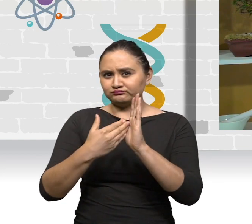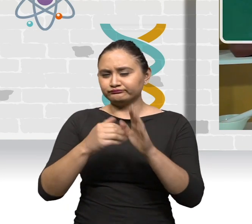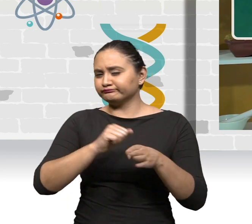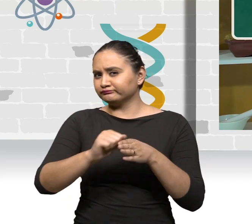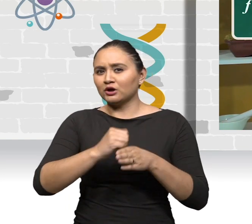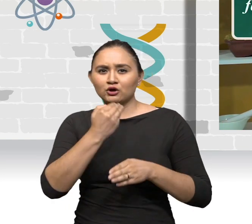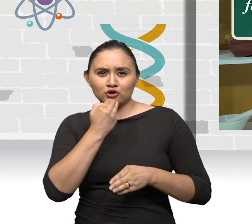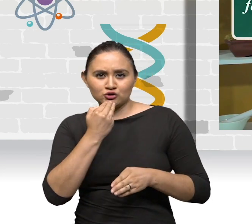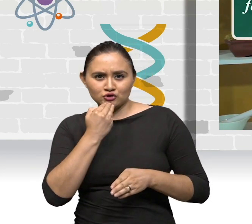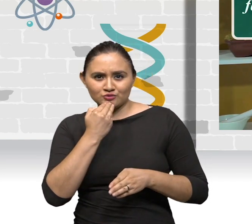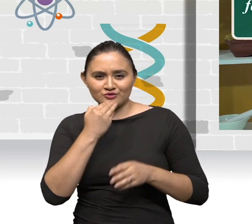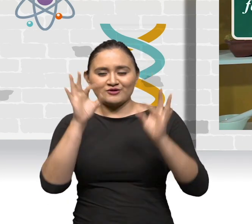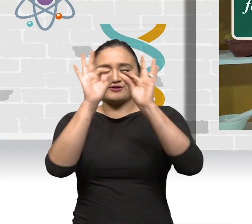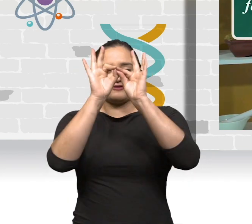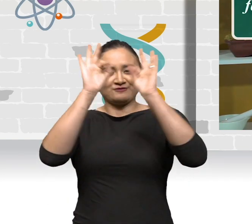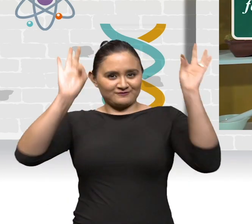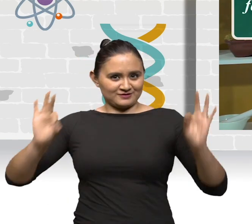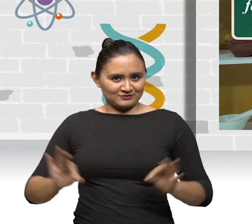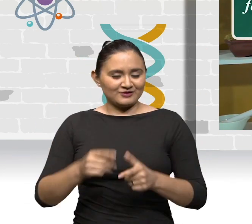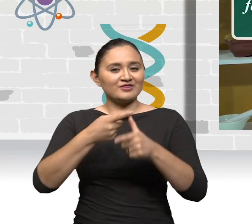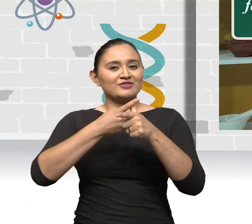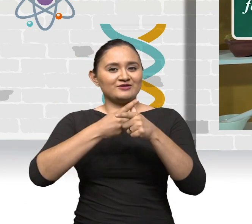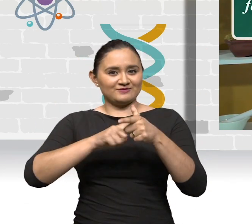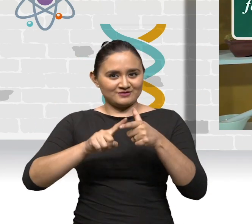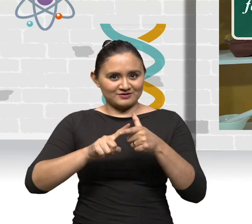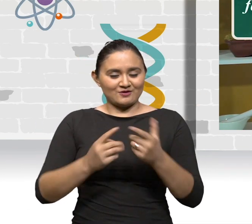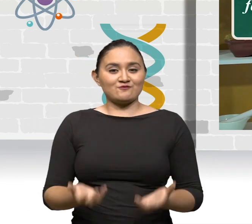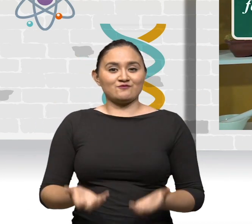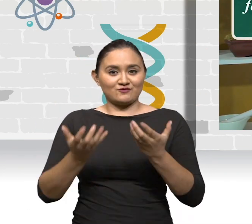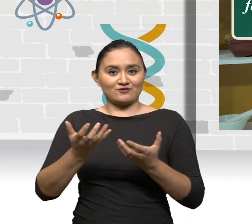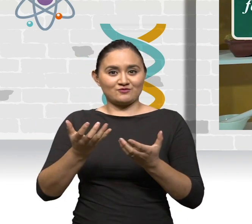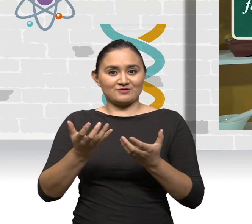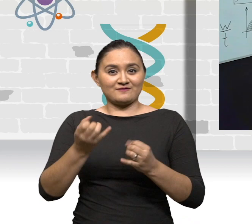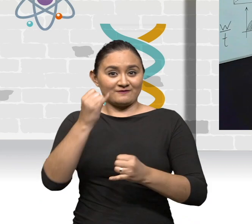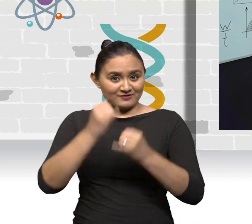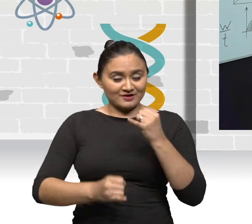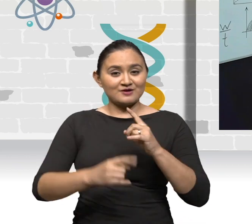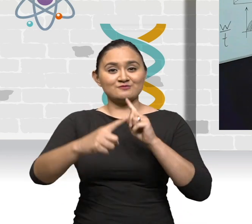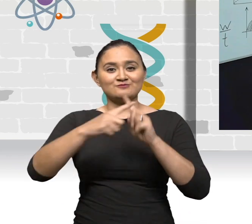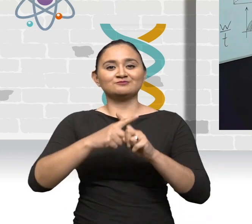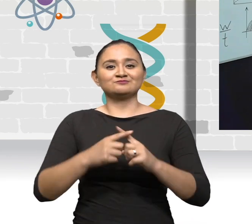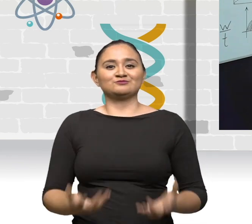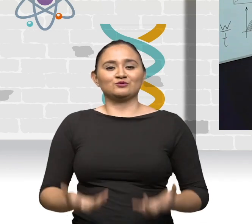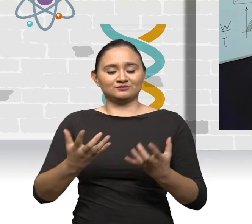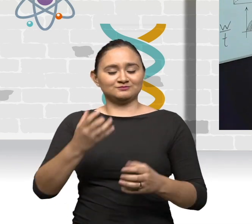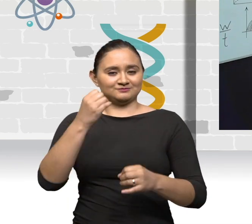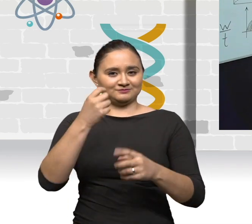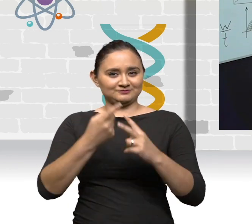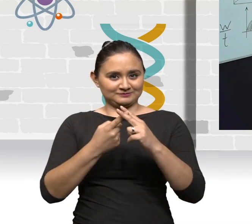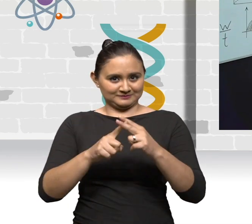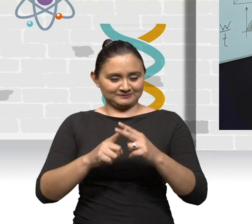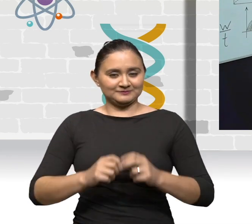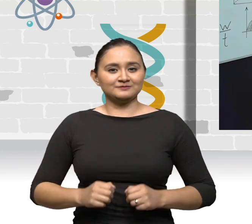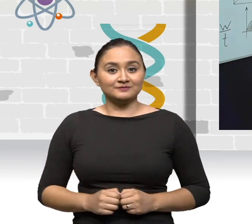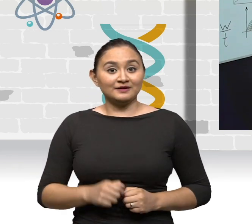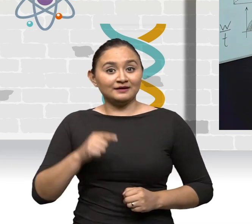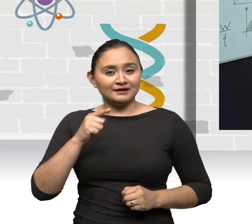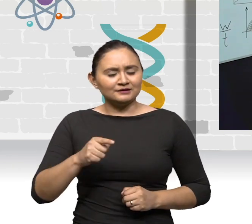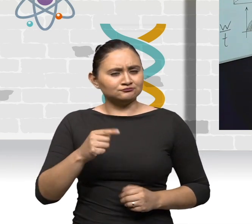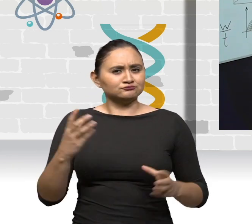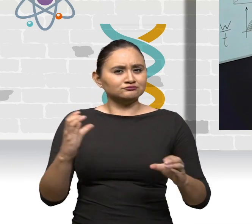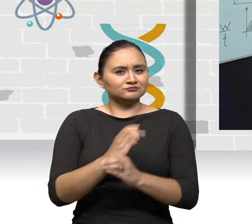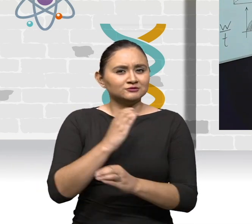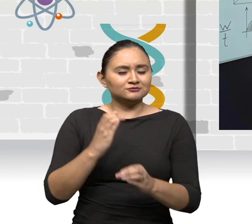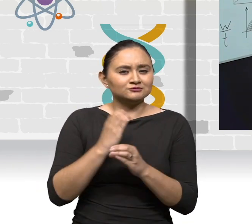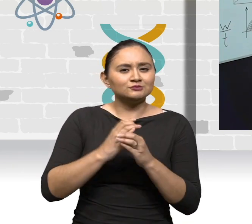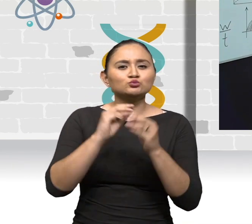el factor de dilución, dividiendo el volumen final para el volumen inicial. Este valor es muy importante para indicar el número